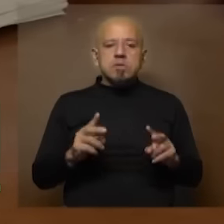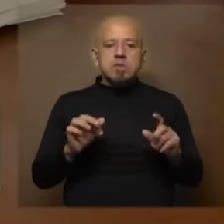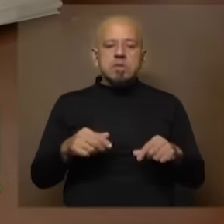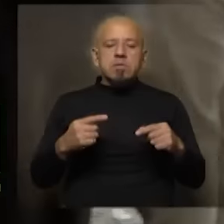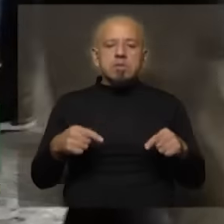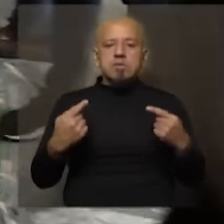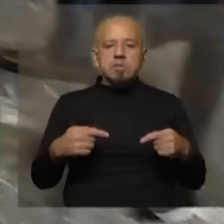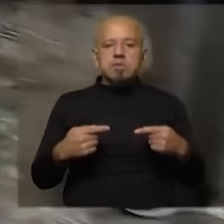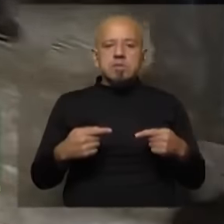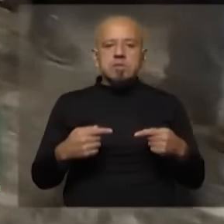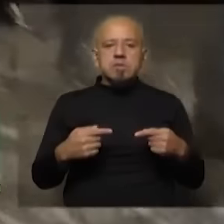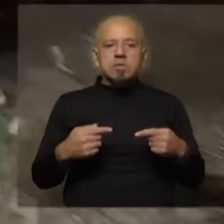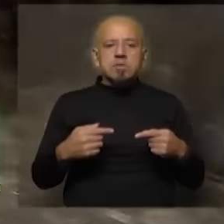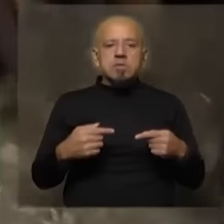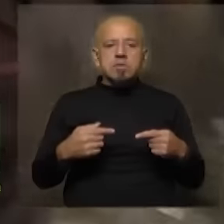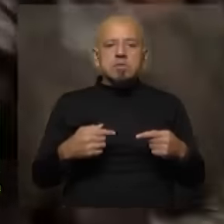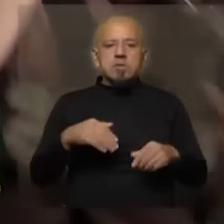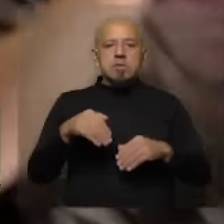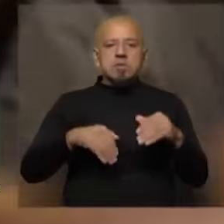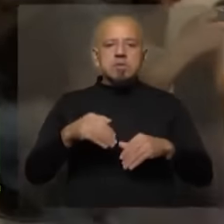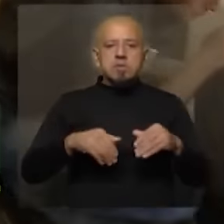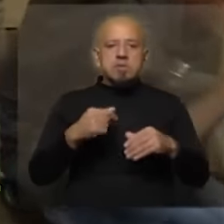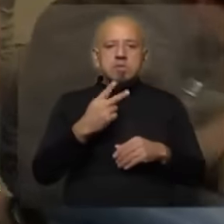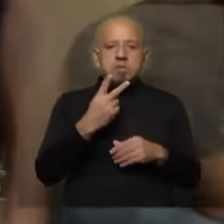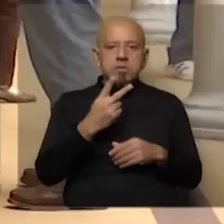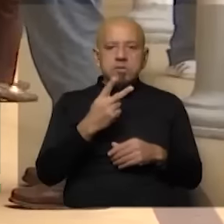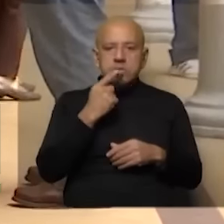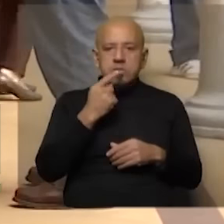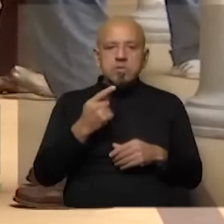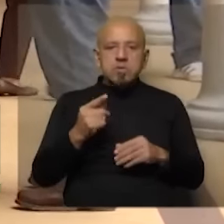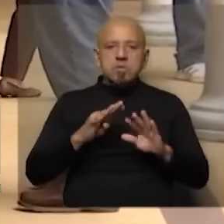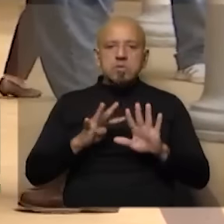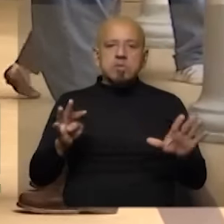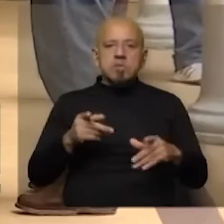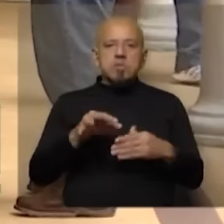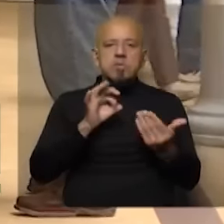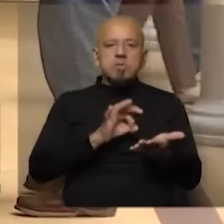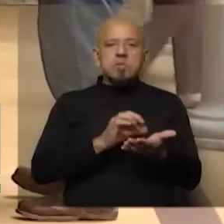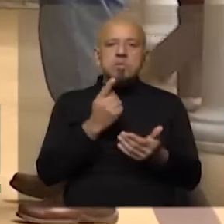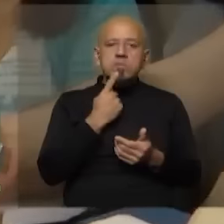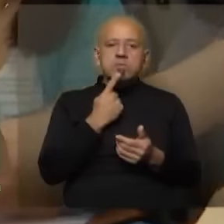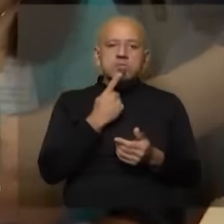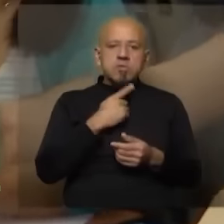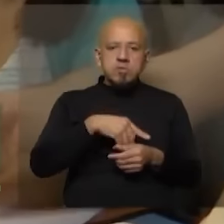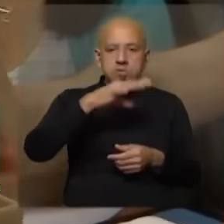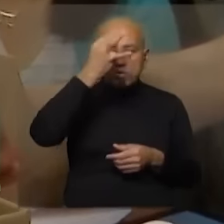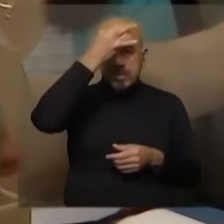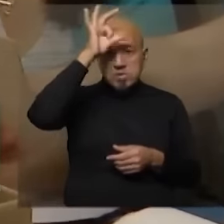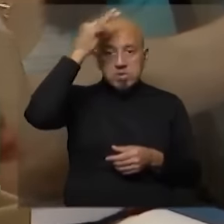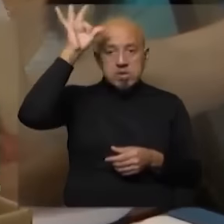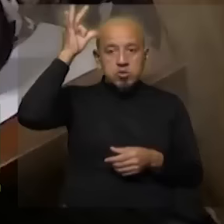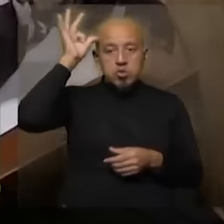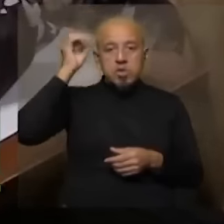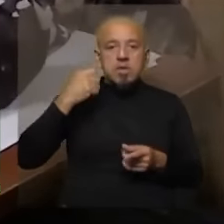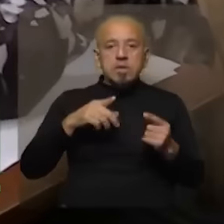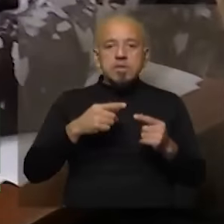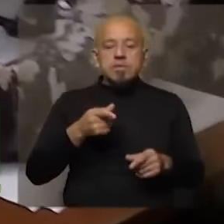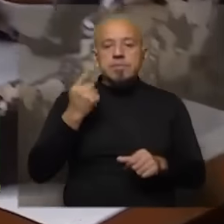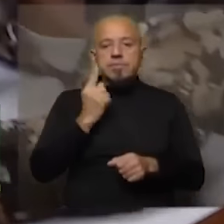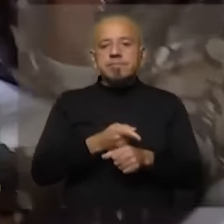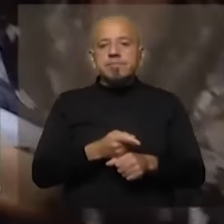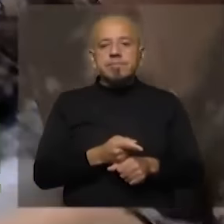democrático. En las elecciones de 2019, estas estrategias fueron un tema tratado por el sistema político cuando Juan Sartori, precandidato presidencial, fue acusado